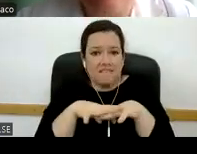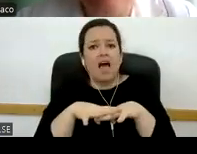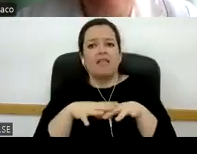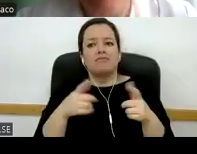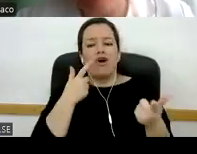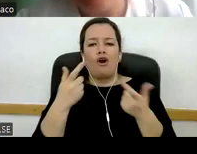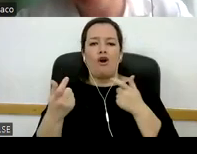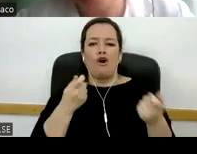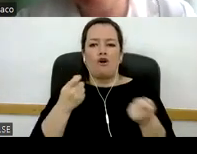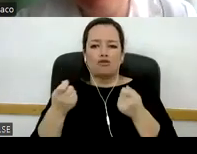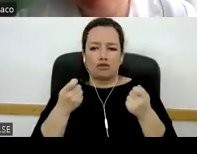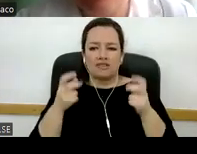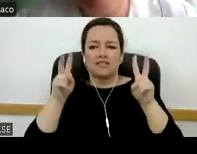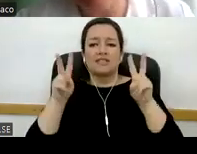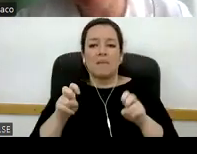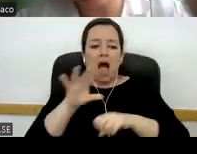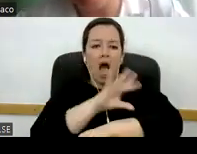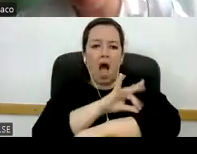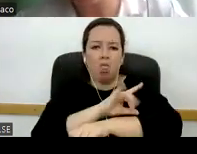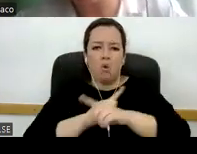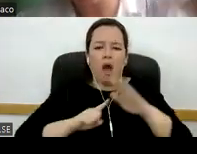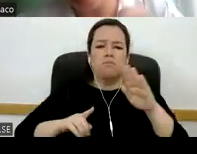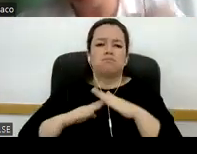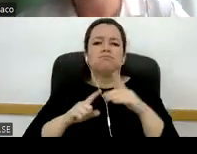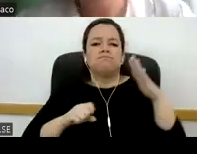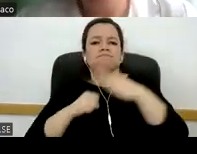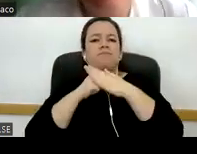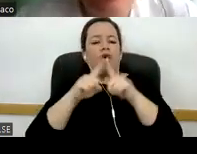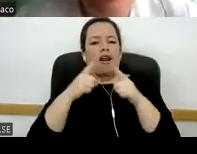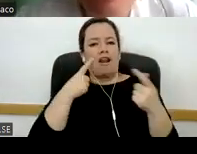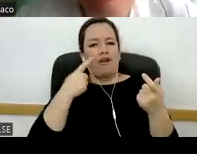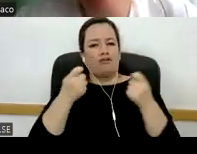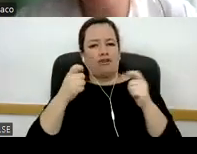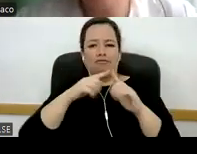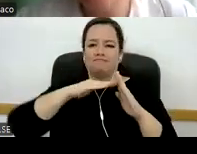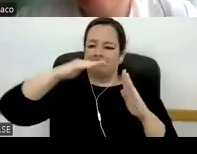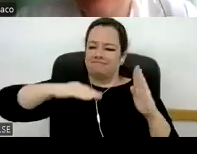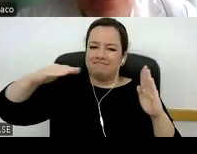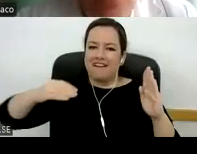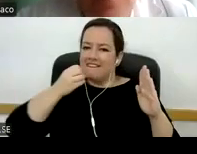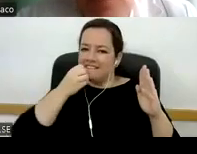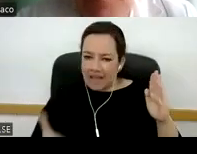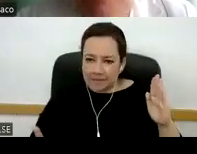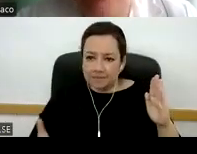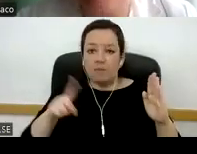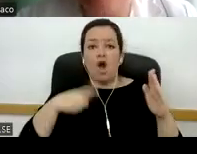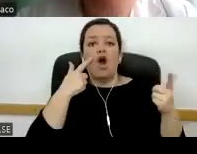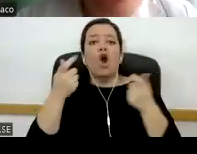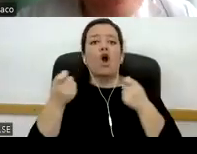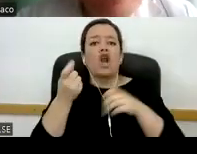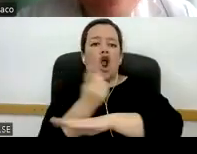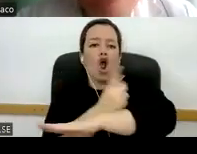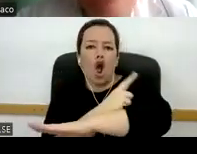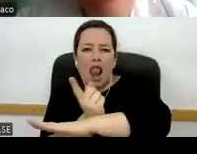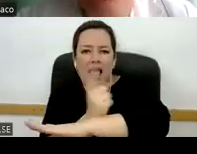controlar los picos de glucemia, por lo tanto la resistencia a la insulina queda disminuida en este caso. También controlamos niveles de colesterol, los